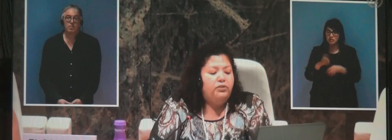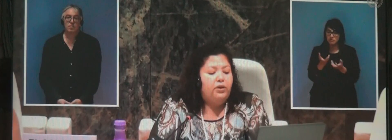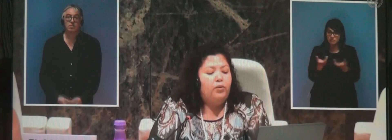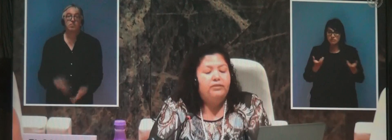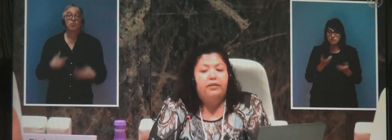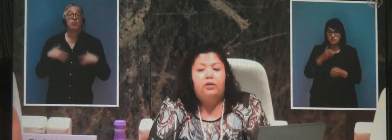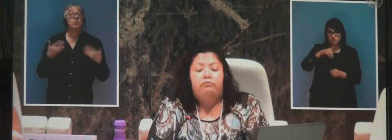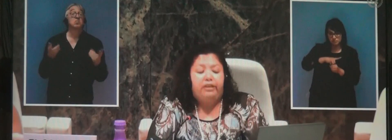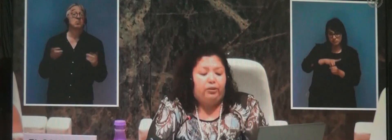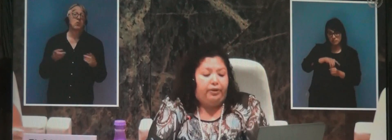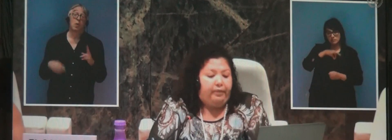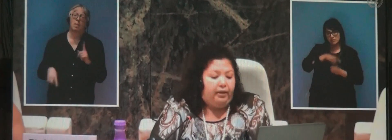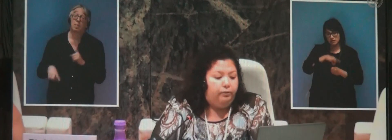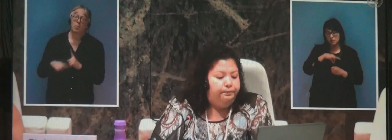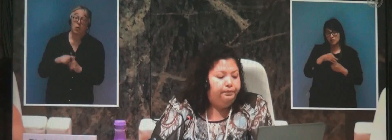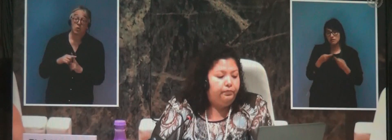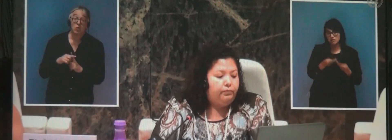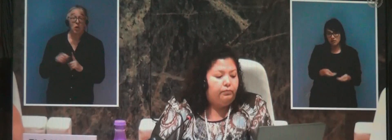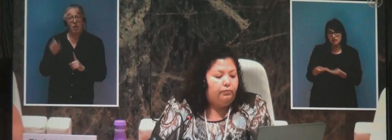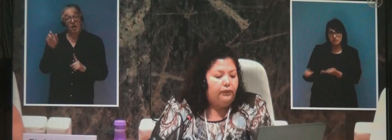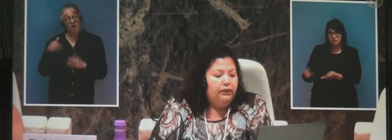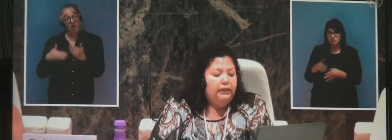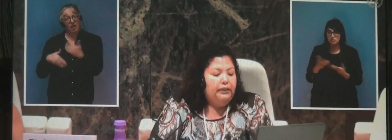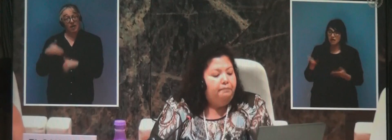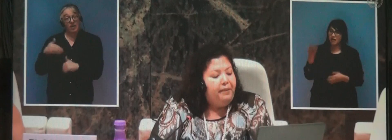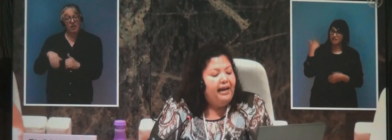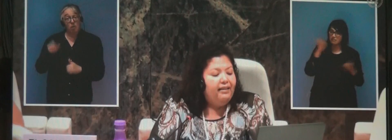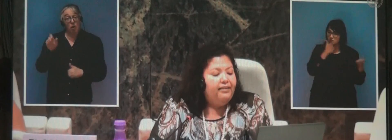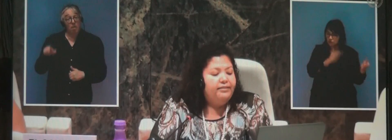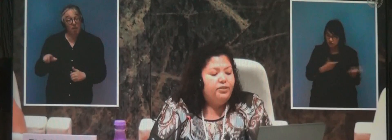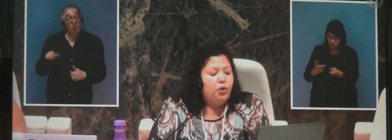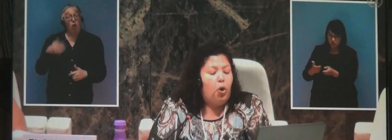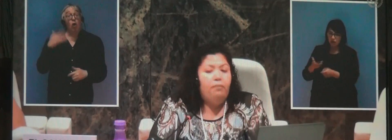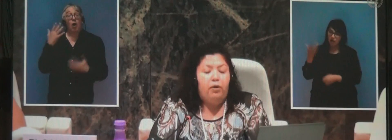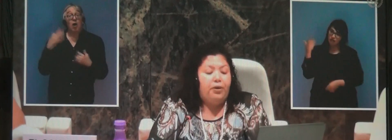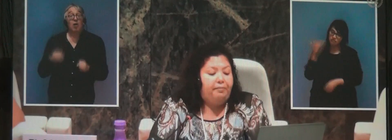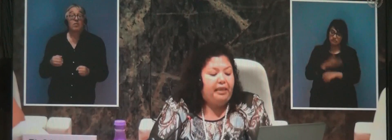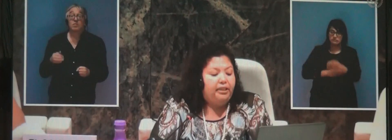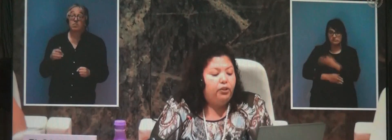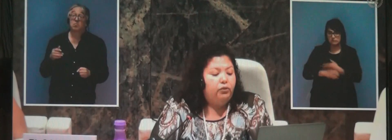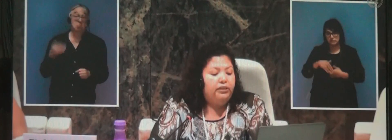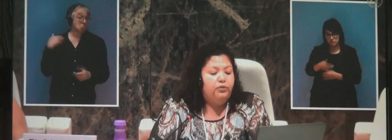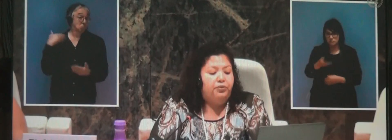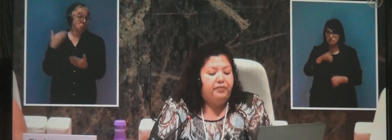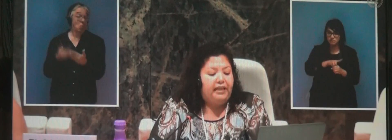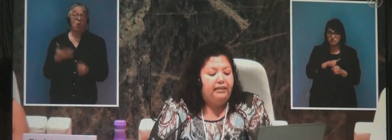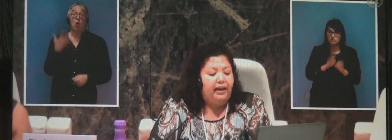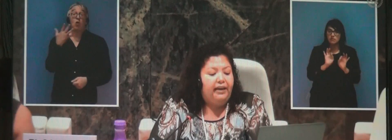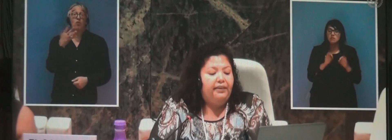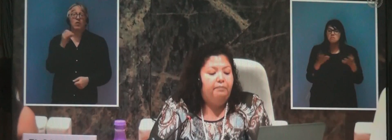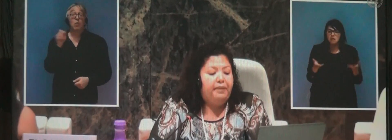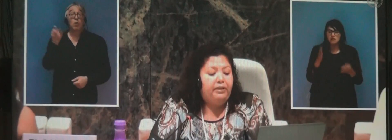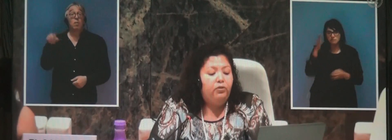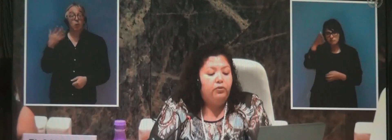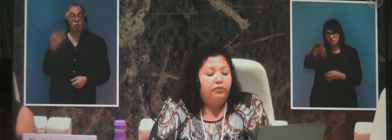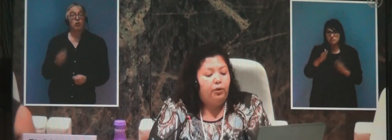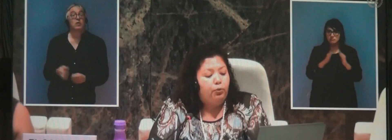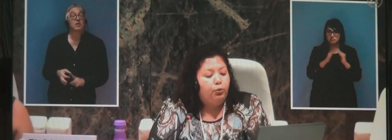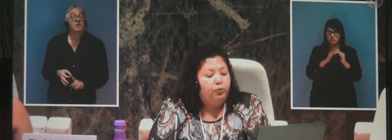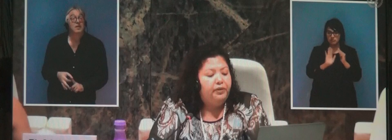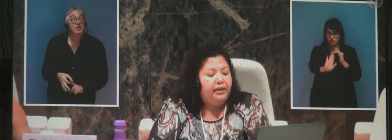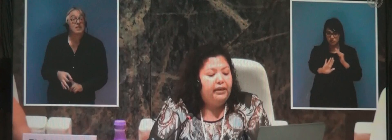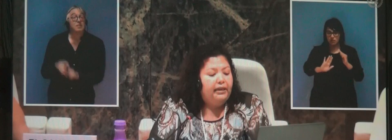a consecuencia del conflicto armado, para la adquisición o mejoramiento de su vivienda en el periodo